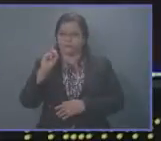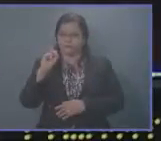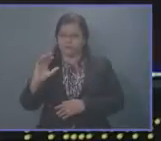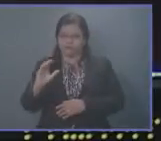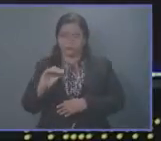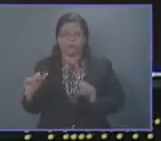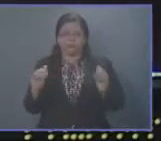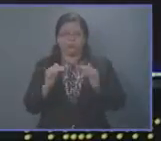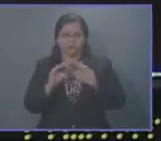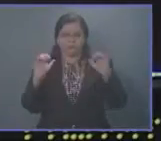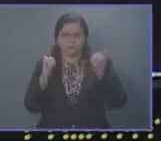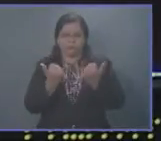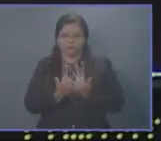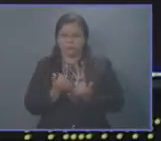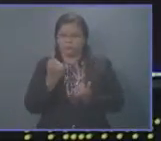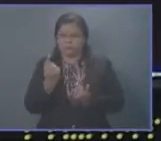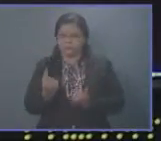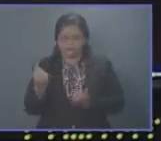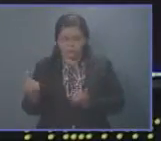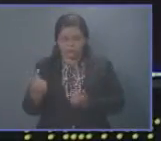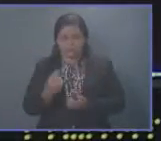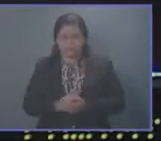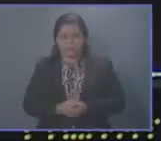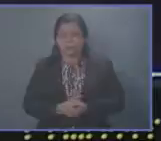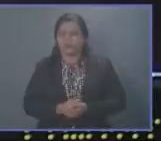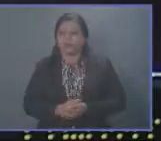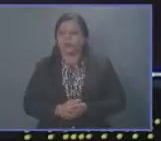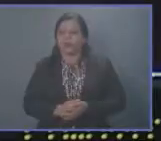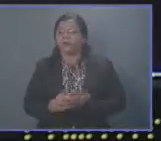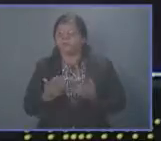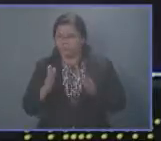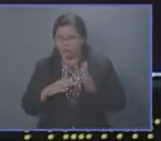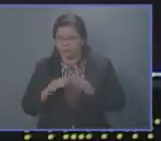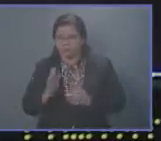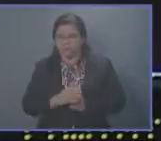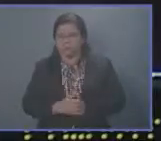Asociación Salvadoreña de Fabricantes de Calzado, ASFC,